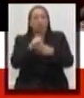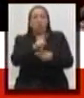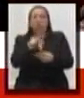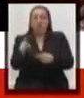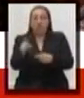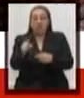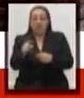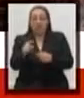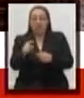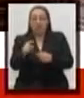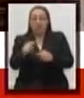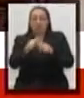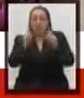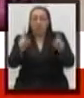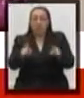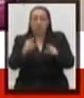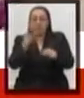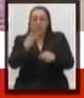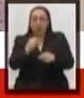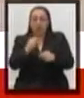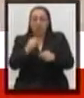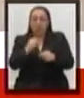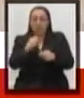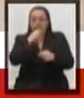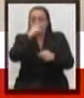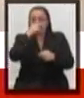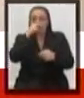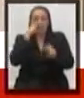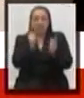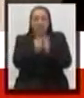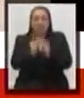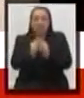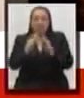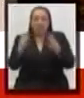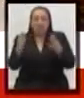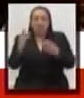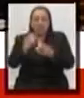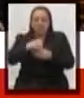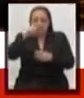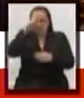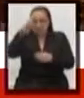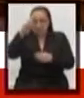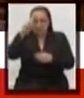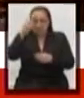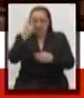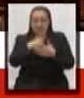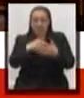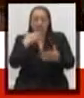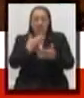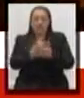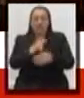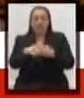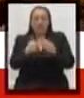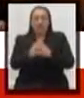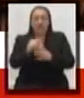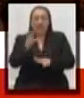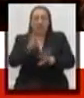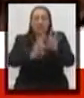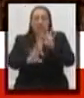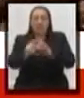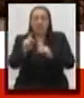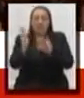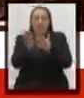ustedes. Cuadros vivos, breves biografías peruanas, que gracias a la selección